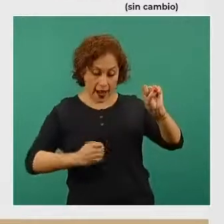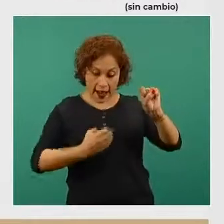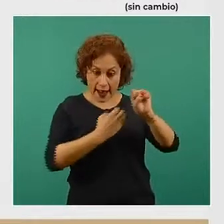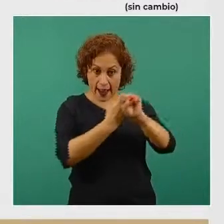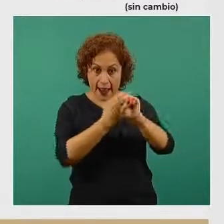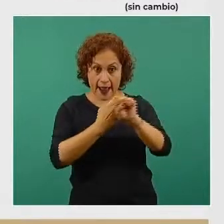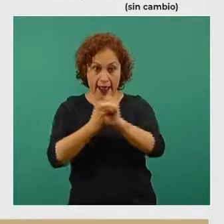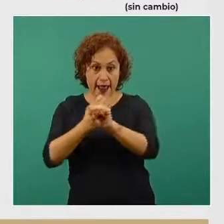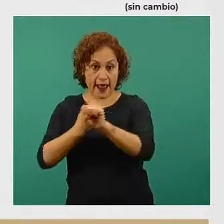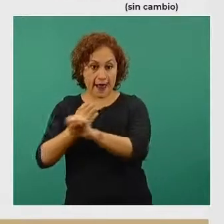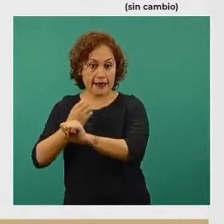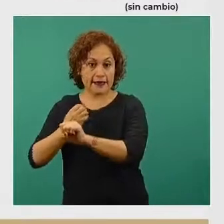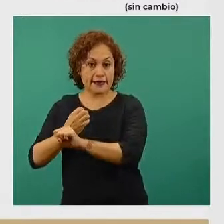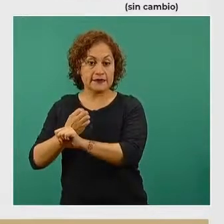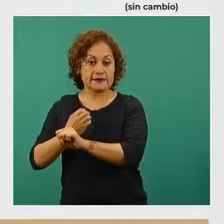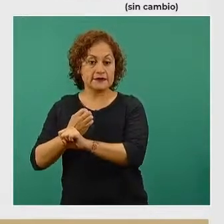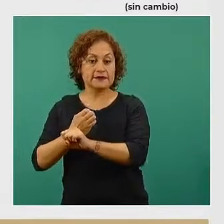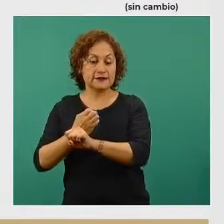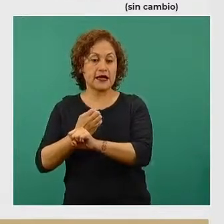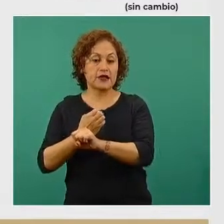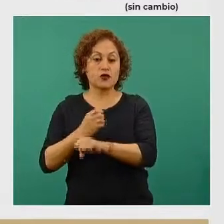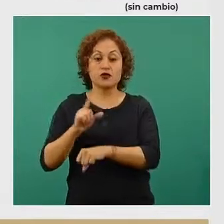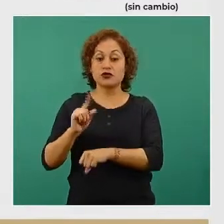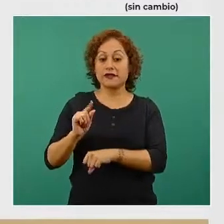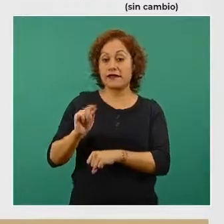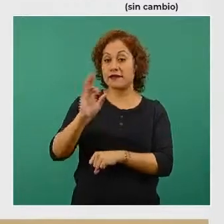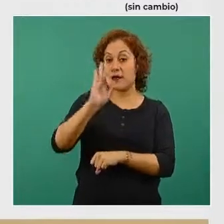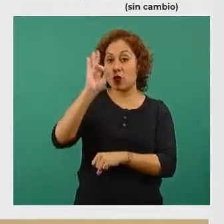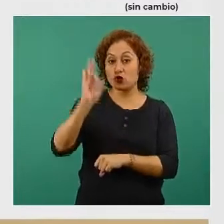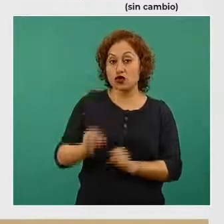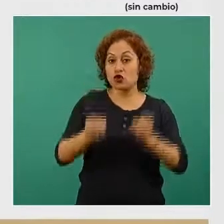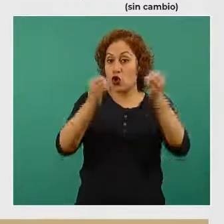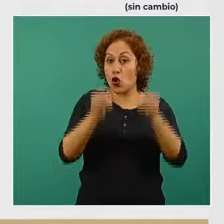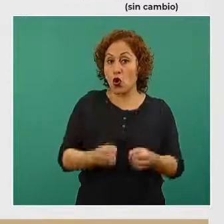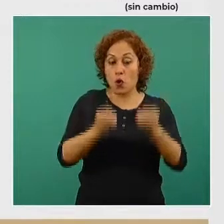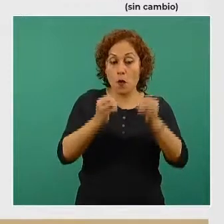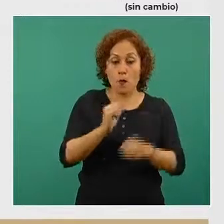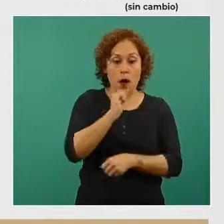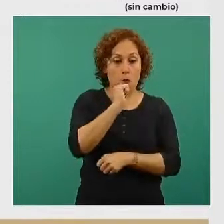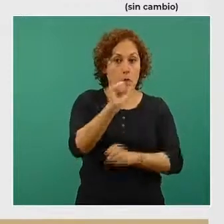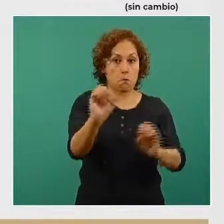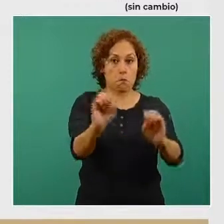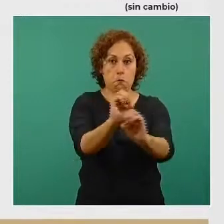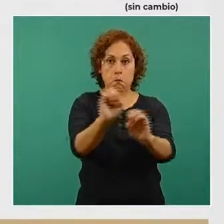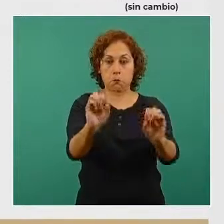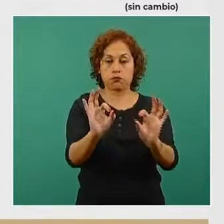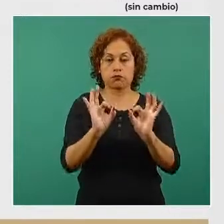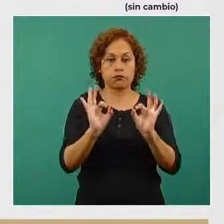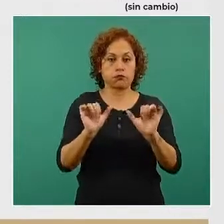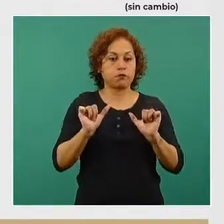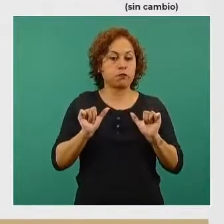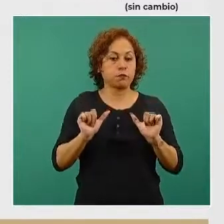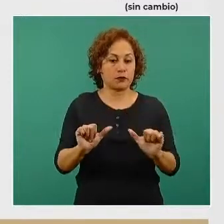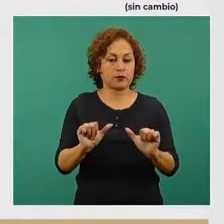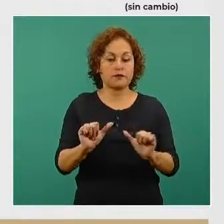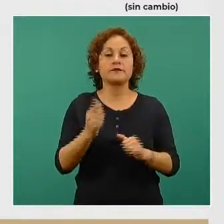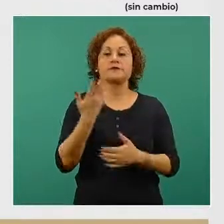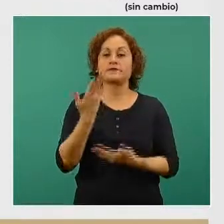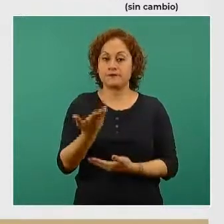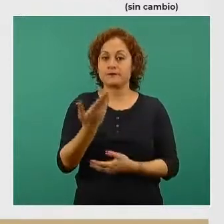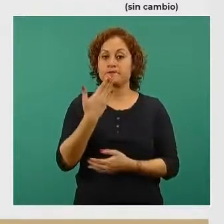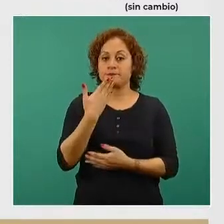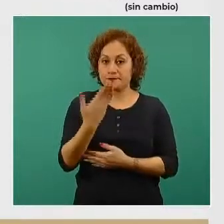que tenga una ocupación por encima del 70%, que es este rango máximo de seguridad, en donde los procesos de